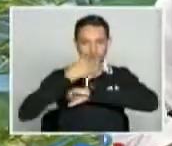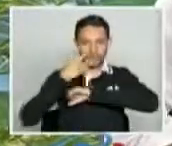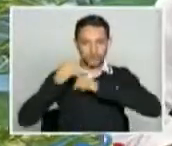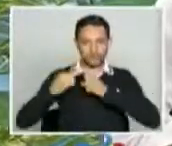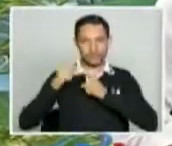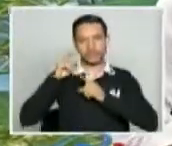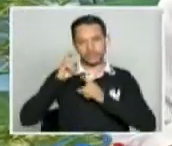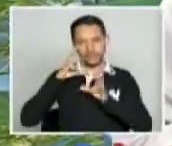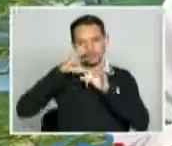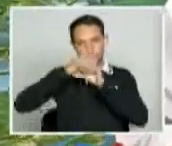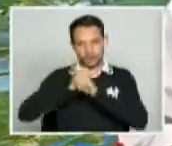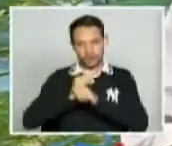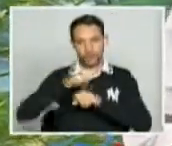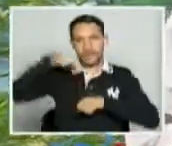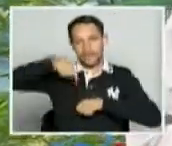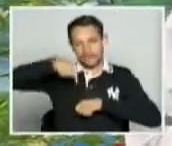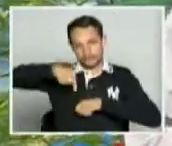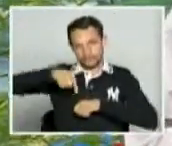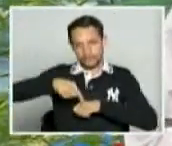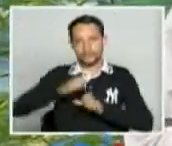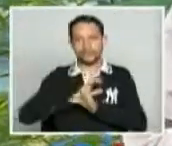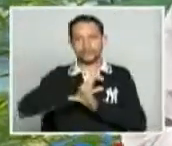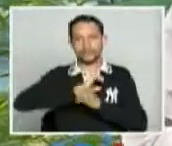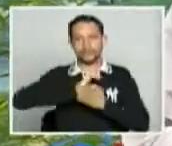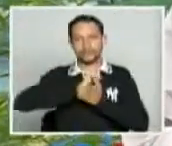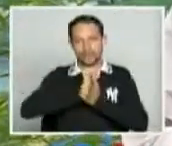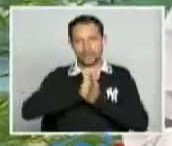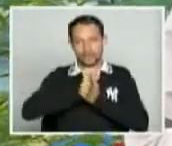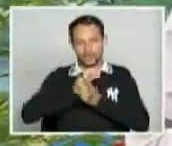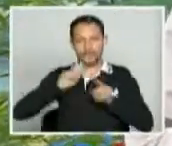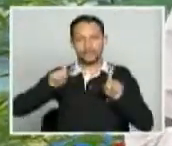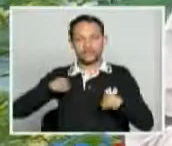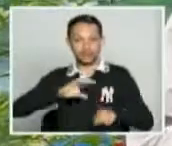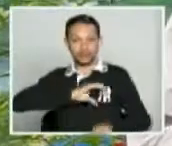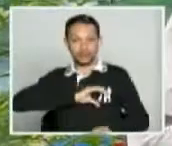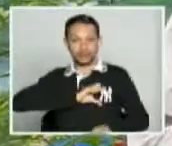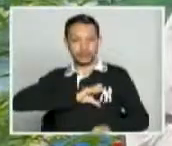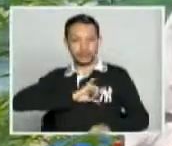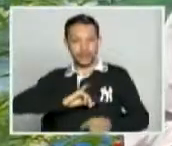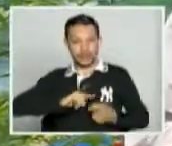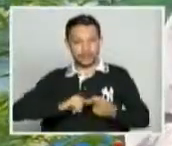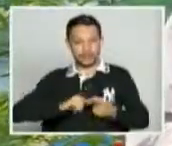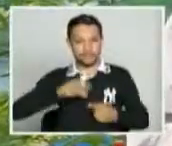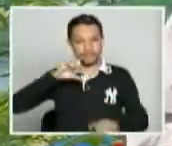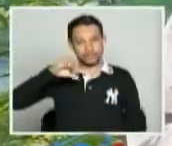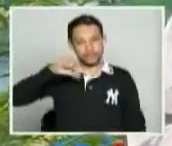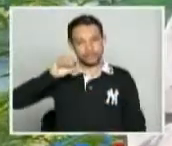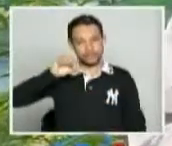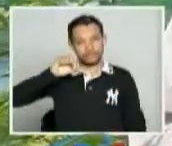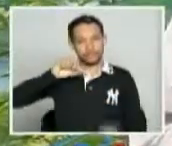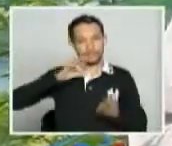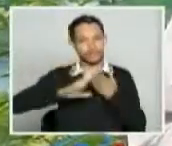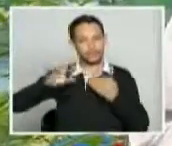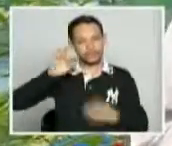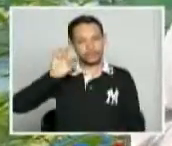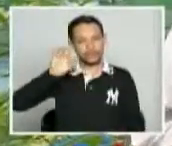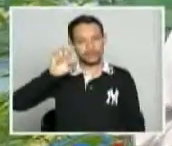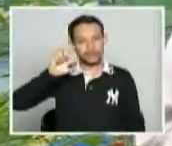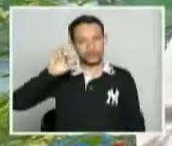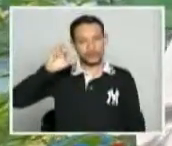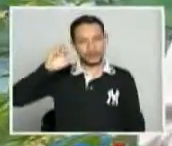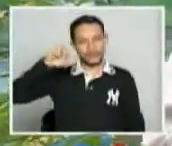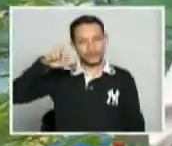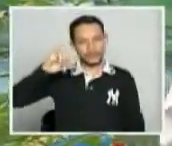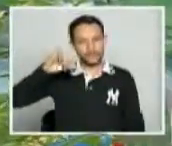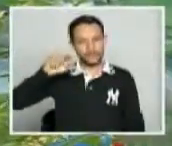7 de la noche. Y ahora ustedes nos pueden ver en Telepacífico todos los días a las 11 de la mañana, a excepción